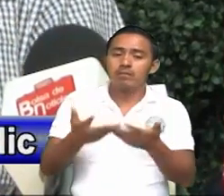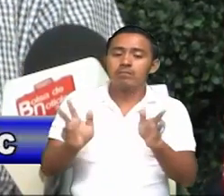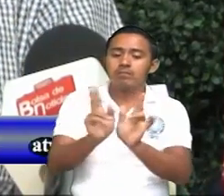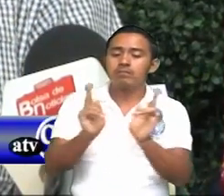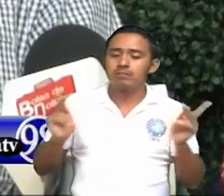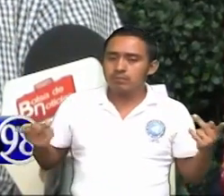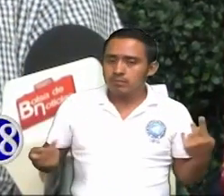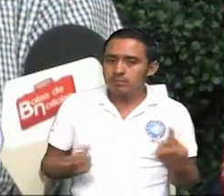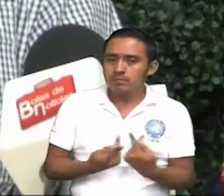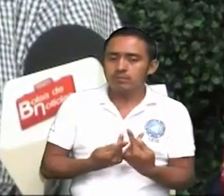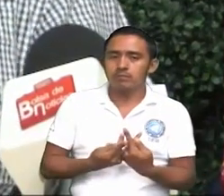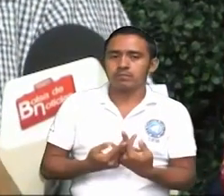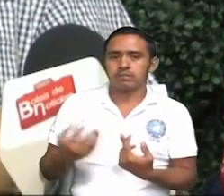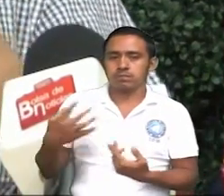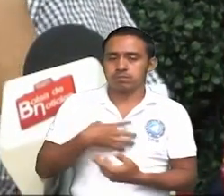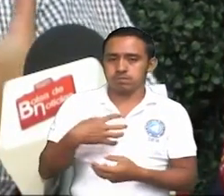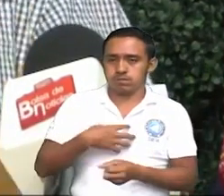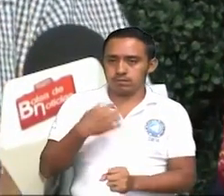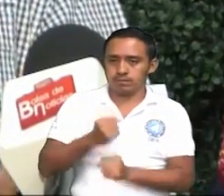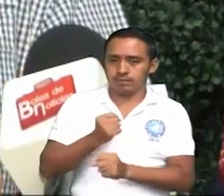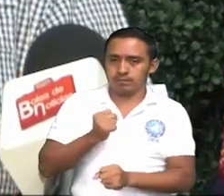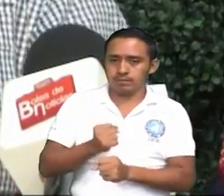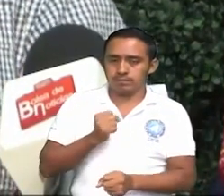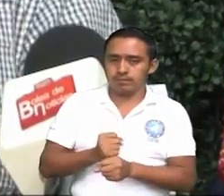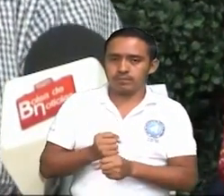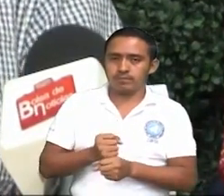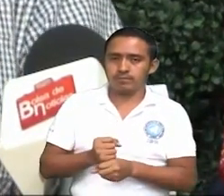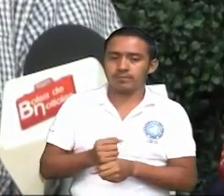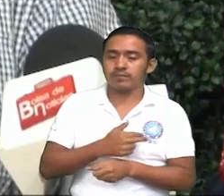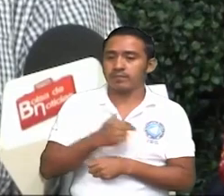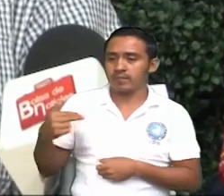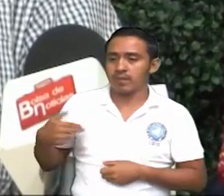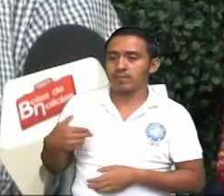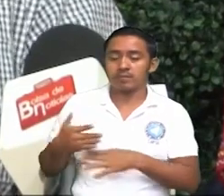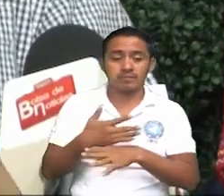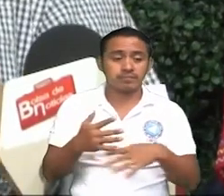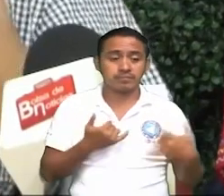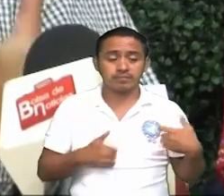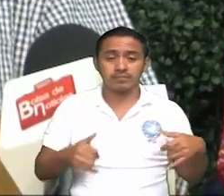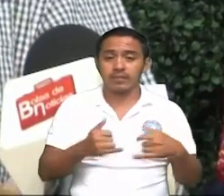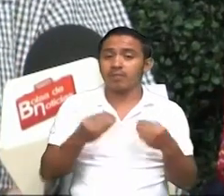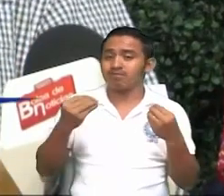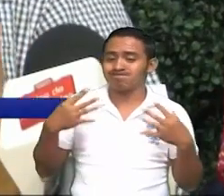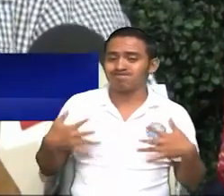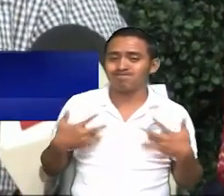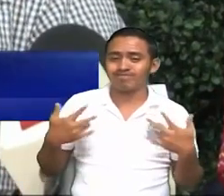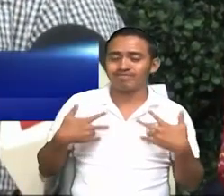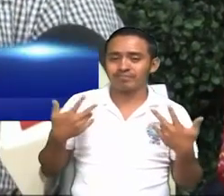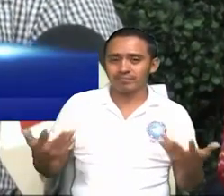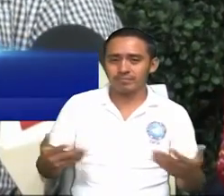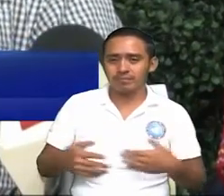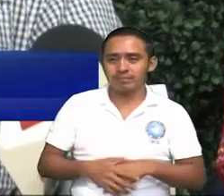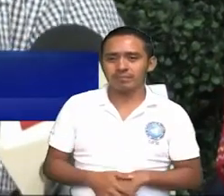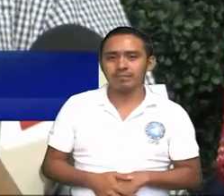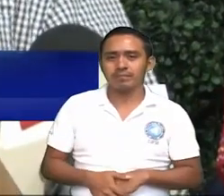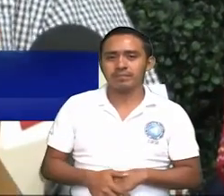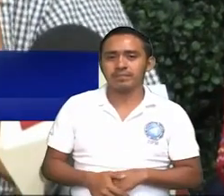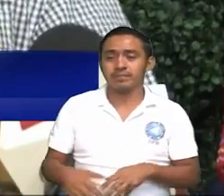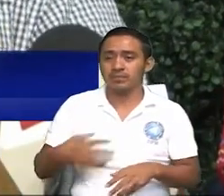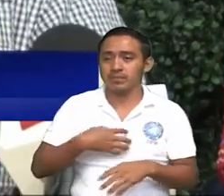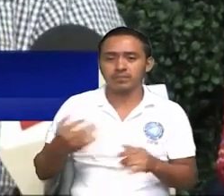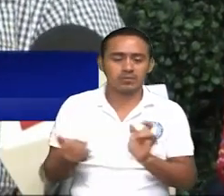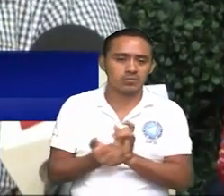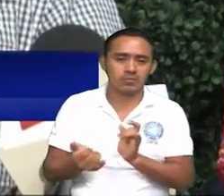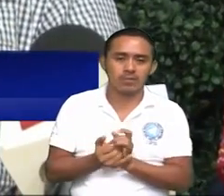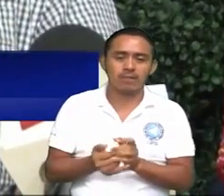pueblo de todo el trabajo que estamos haciendo las instituciones y con gran alegría nosotros y energía